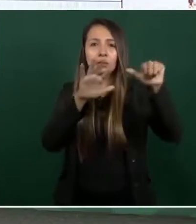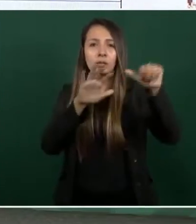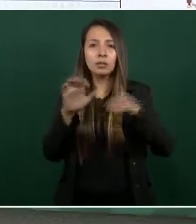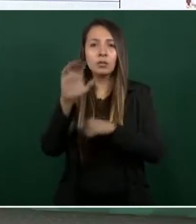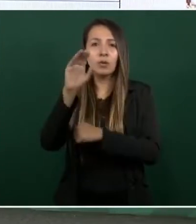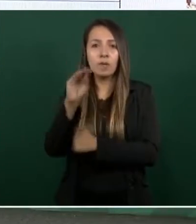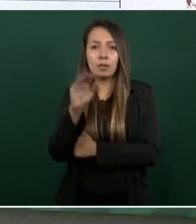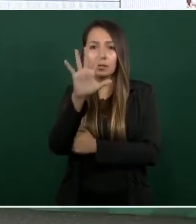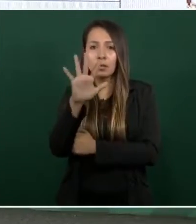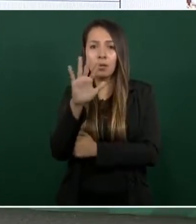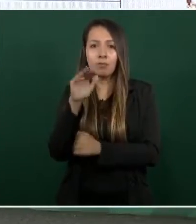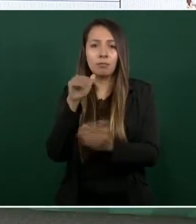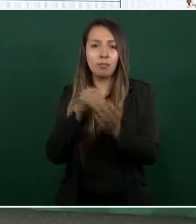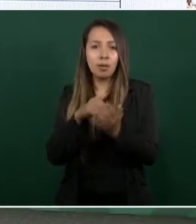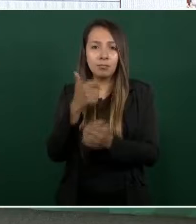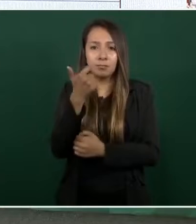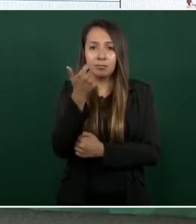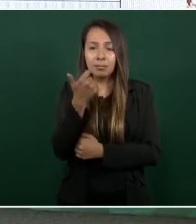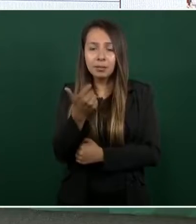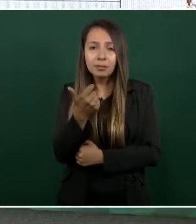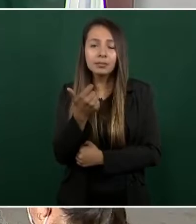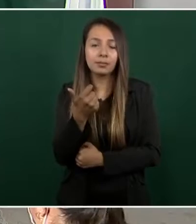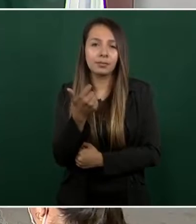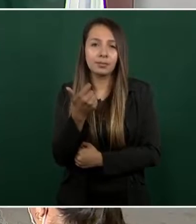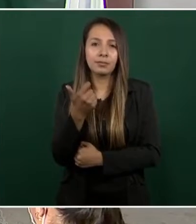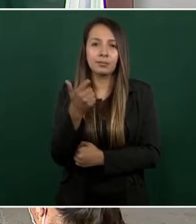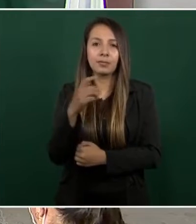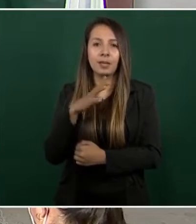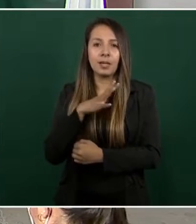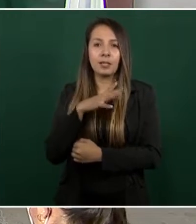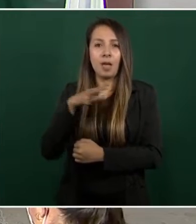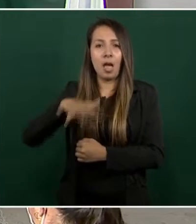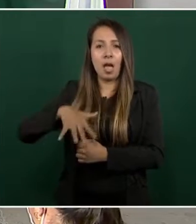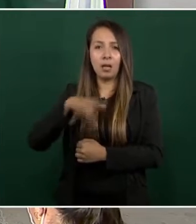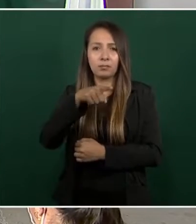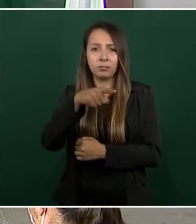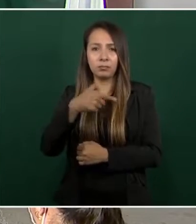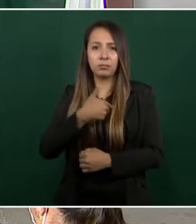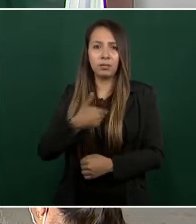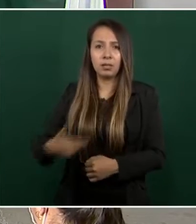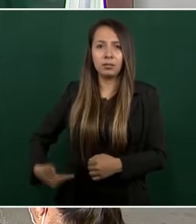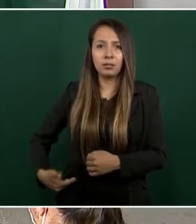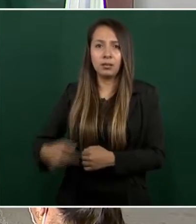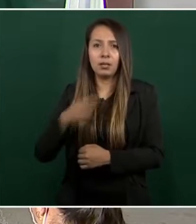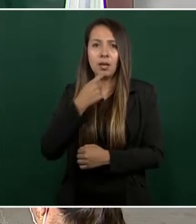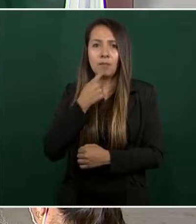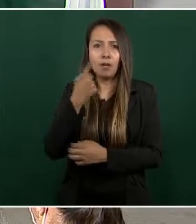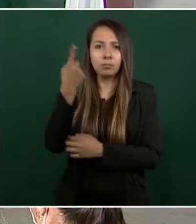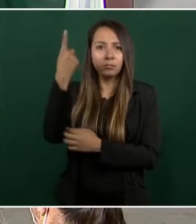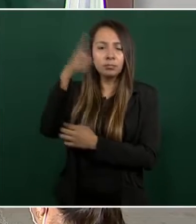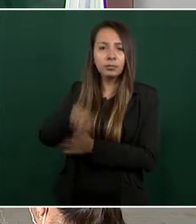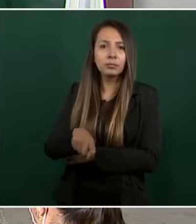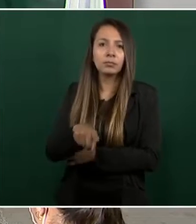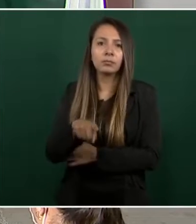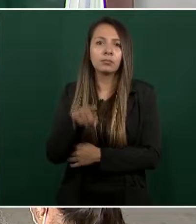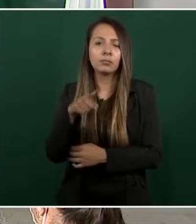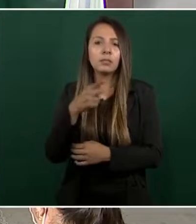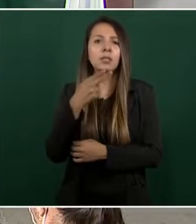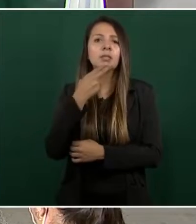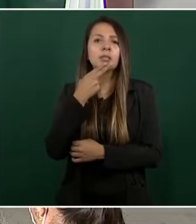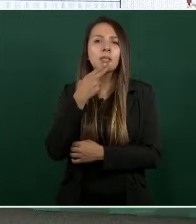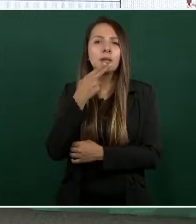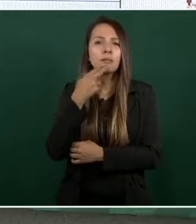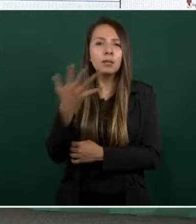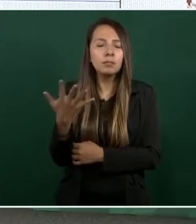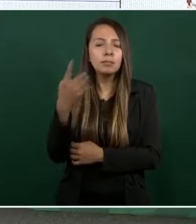199,695,000 pesos, que de acuerdo a su instrucción, señor presidente, este recurso servirá